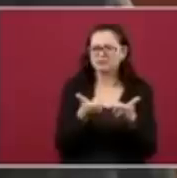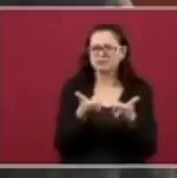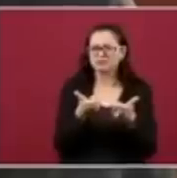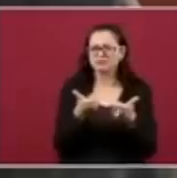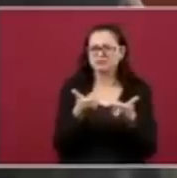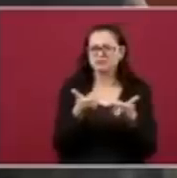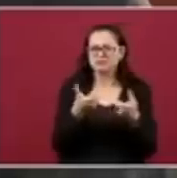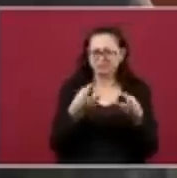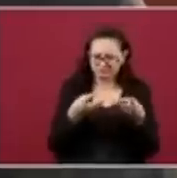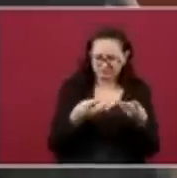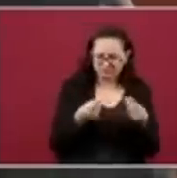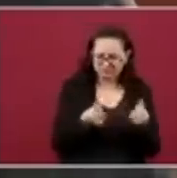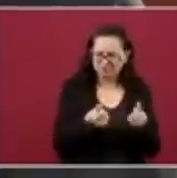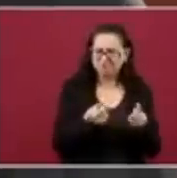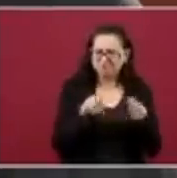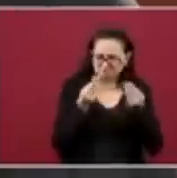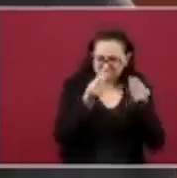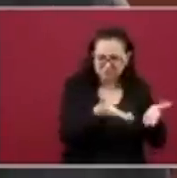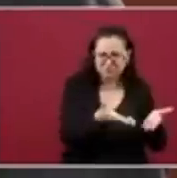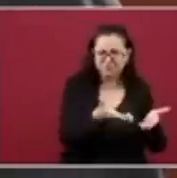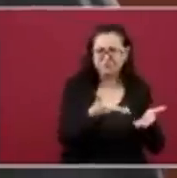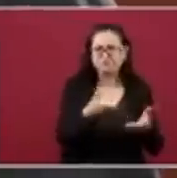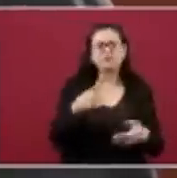les invito a que revisen